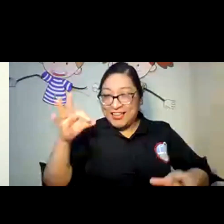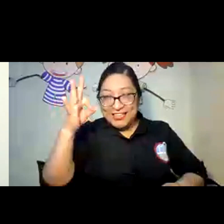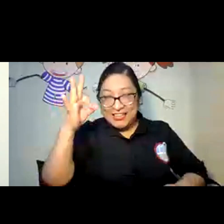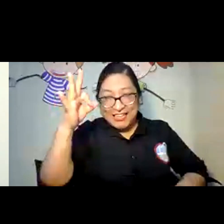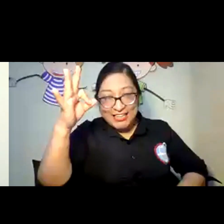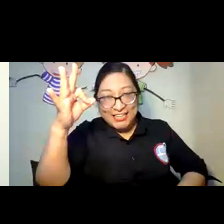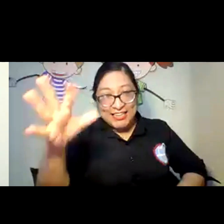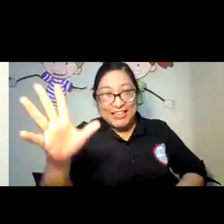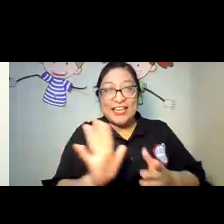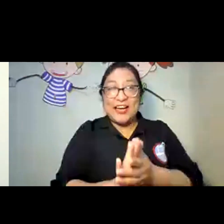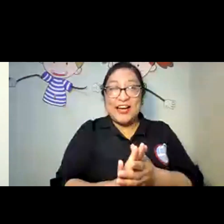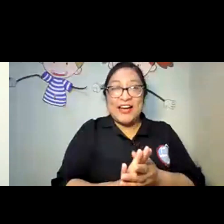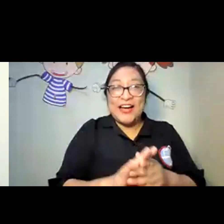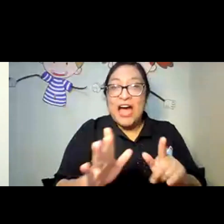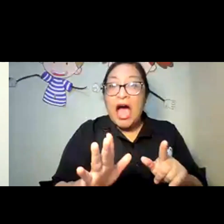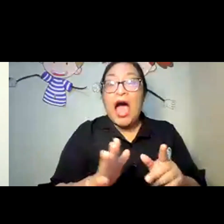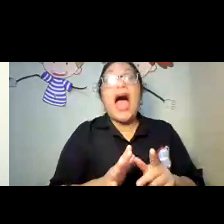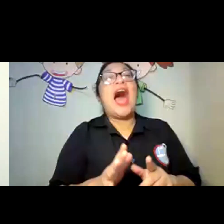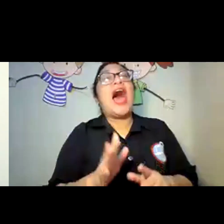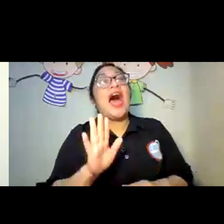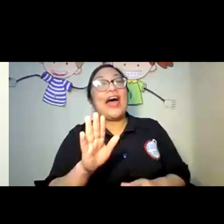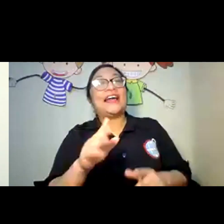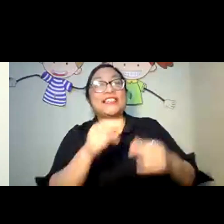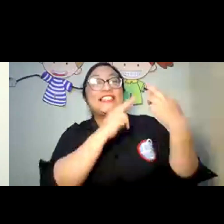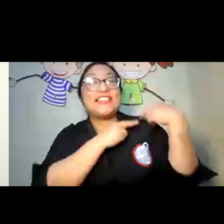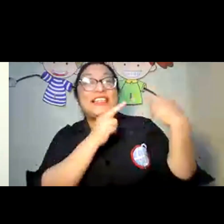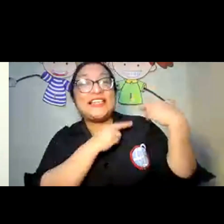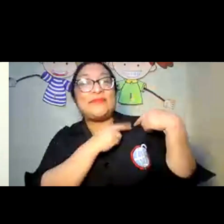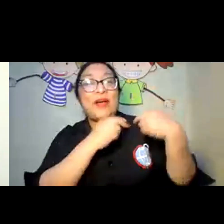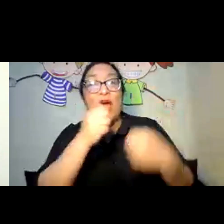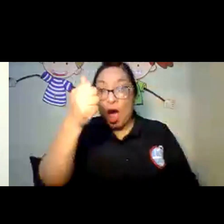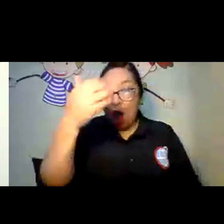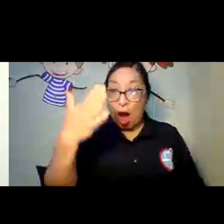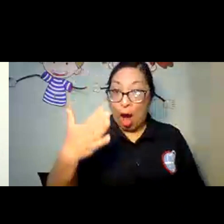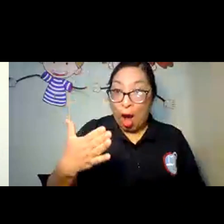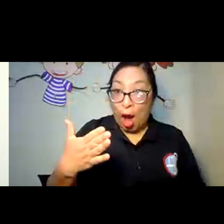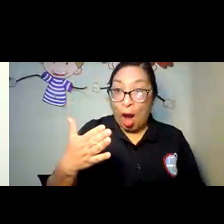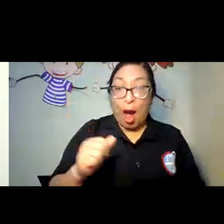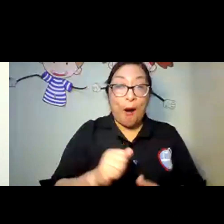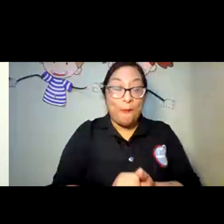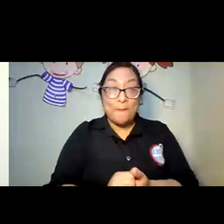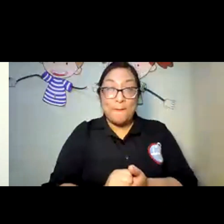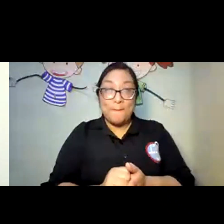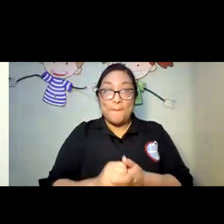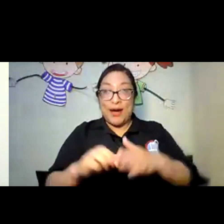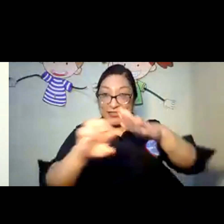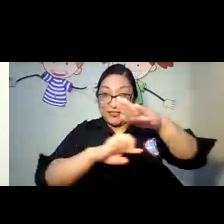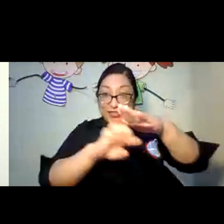del personal del nivel preprimario de discapacidad visual y auditiva. Son dos videos. Vamos con el primero, así